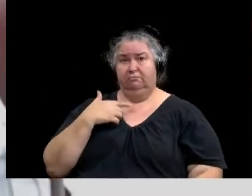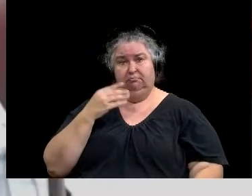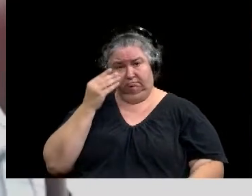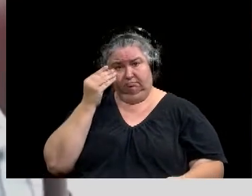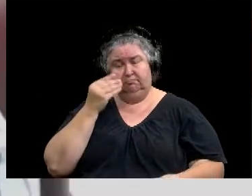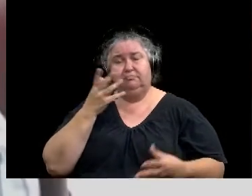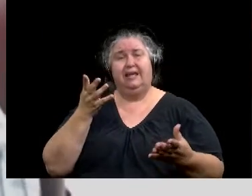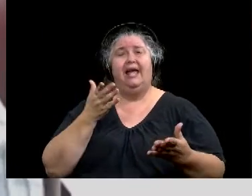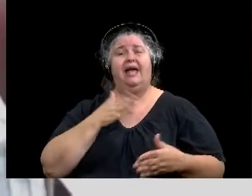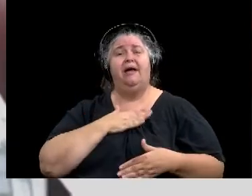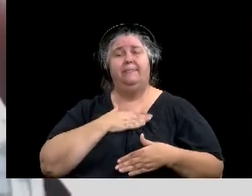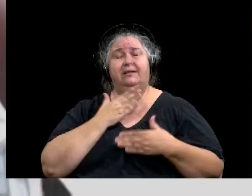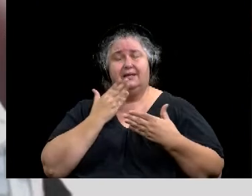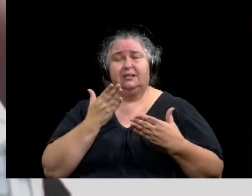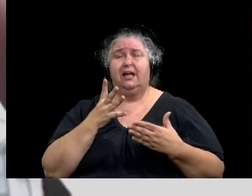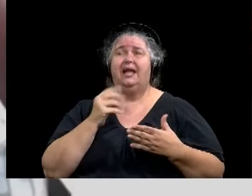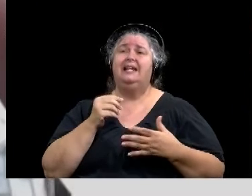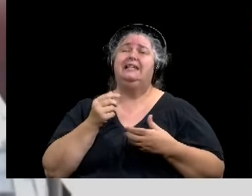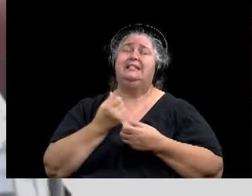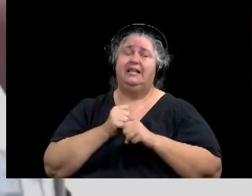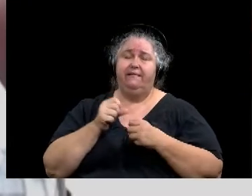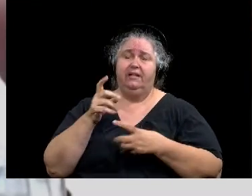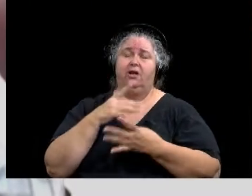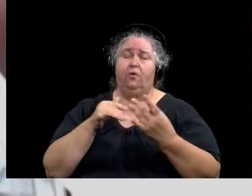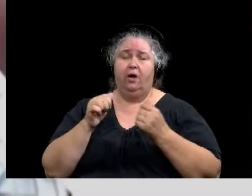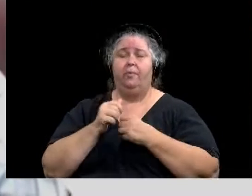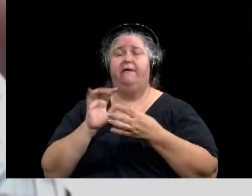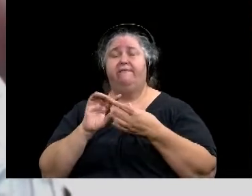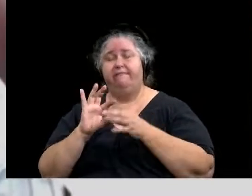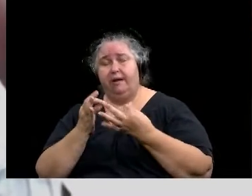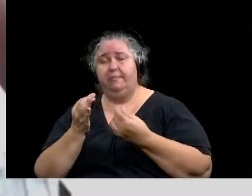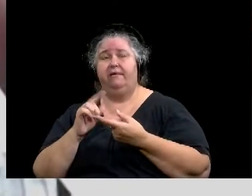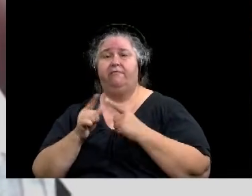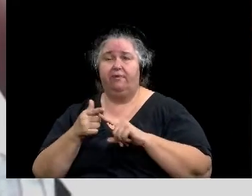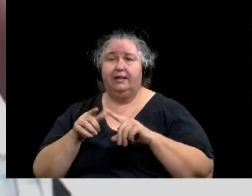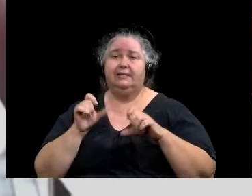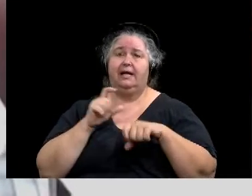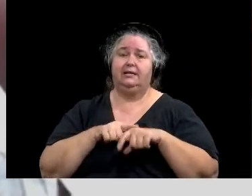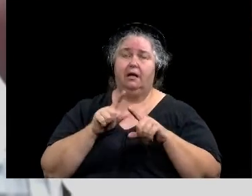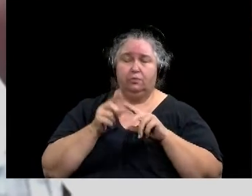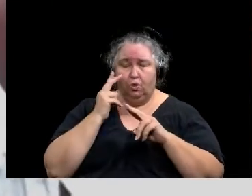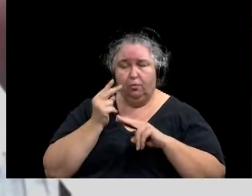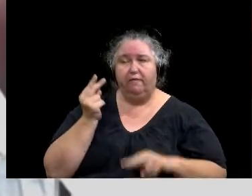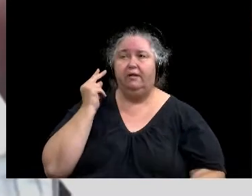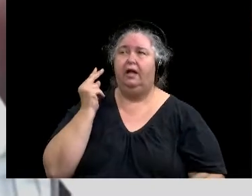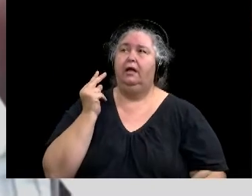ha de dar las gracias y les digo que si van a interés